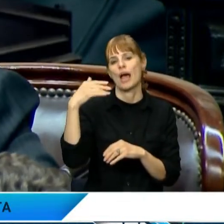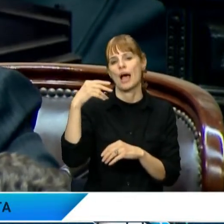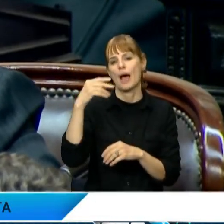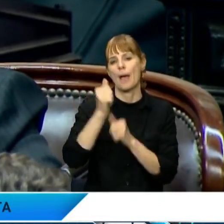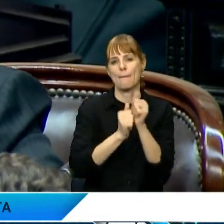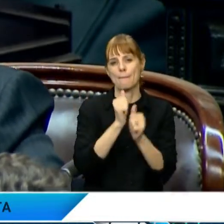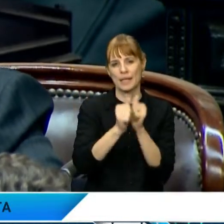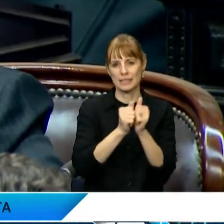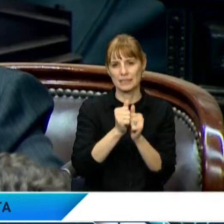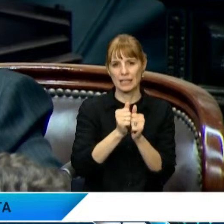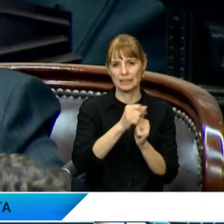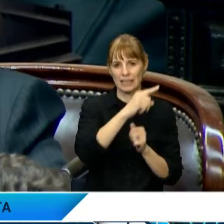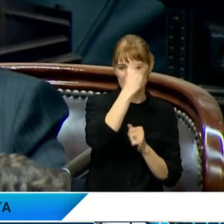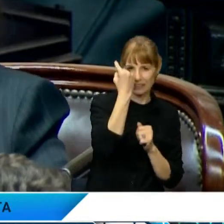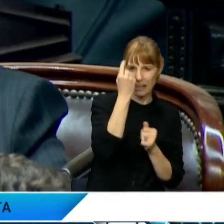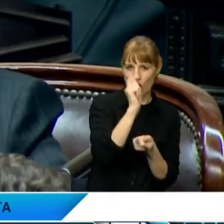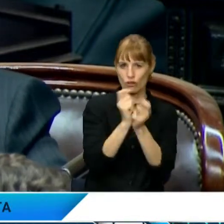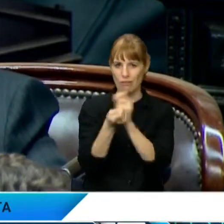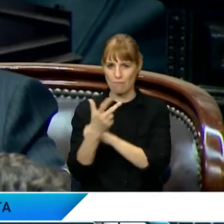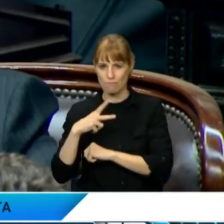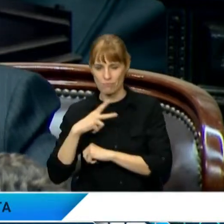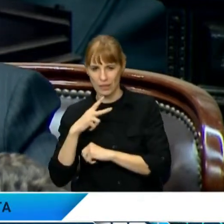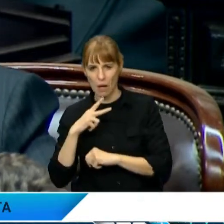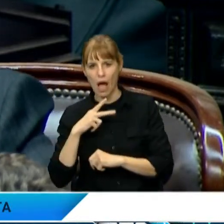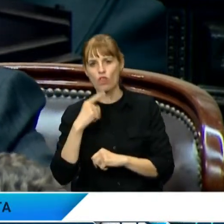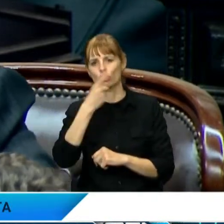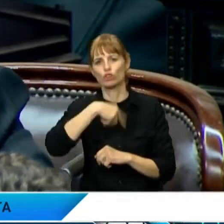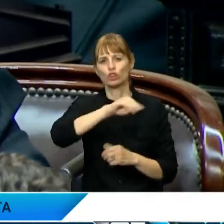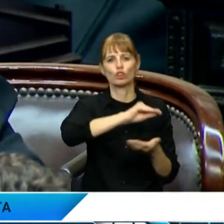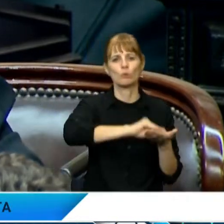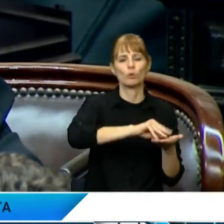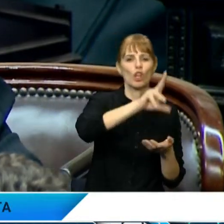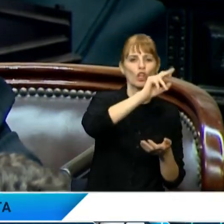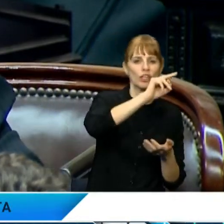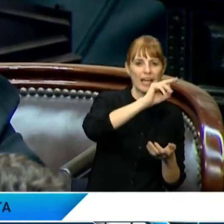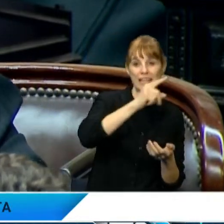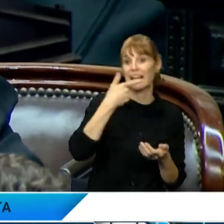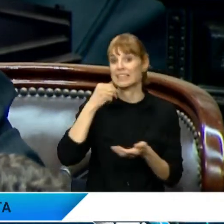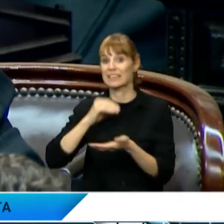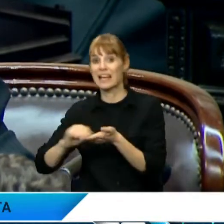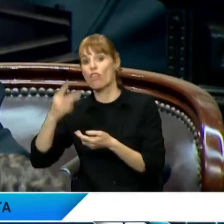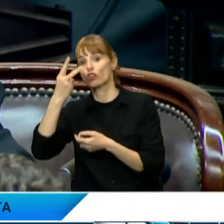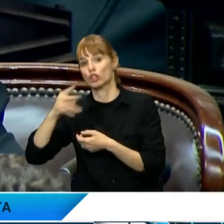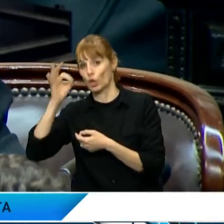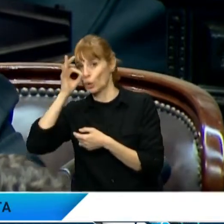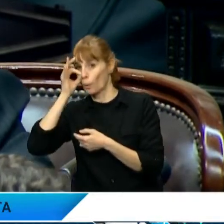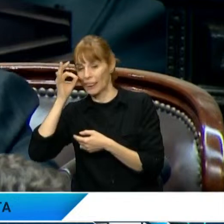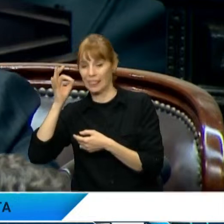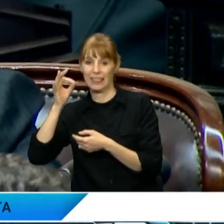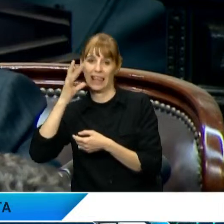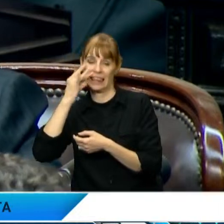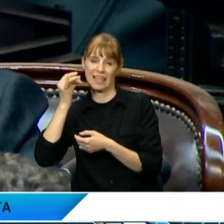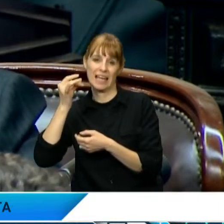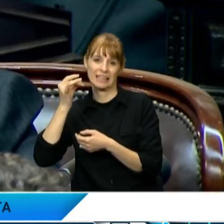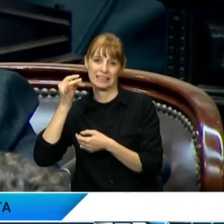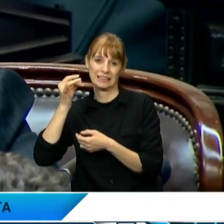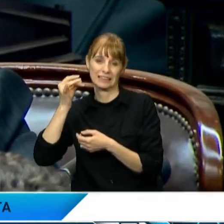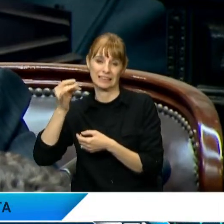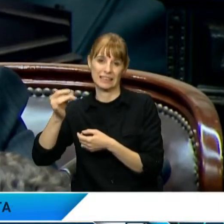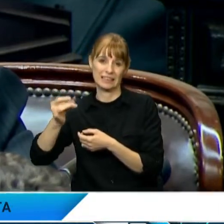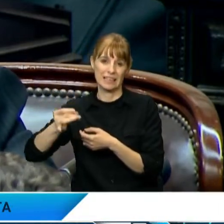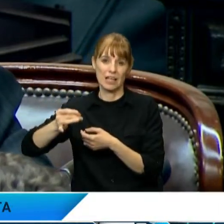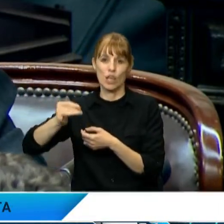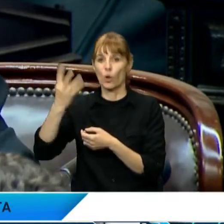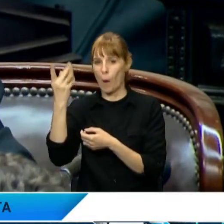de la Nación. Nosotros en diputados le habíamos dado 30 días, Senado da 120 días, es razonable para un trabajo tan